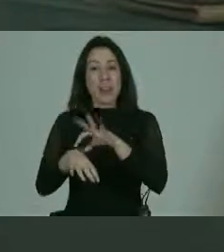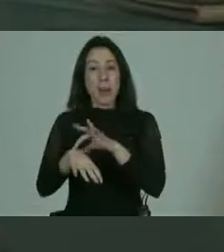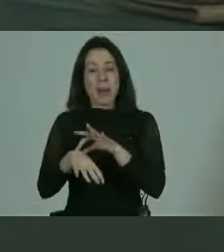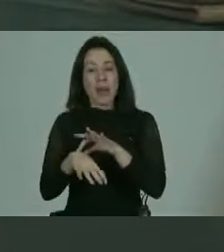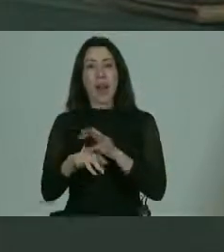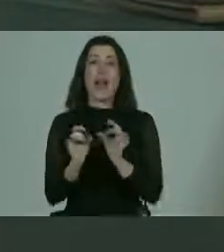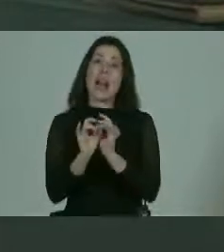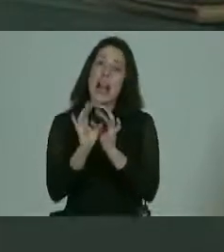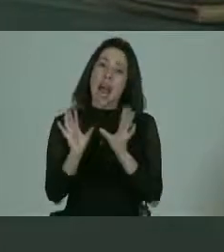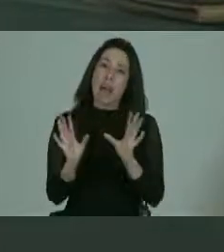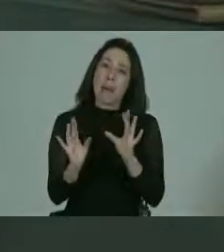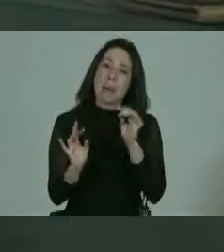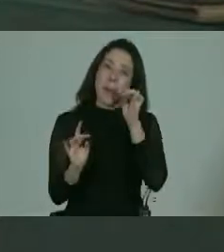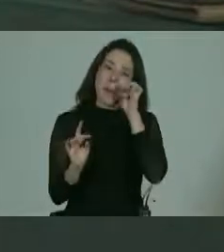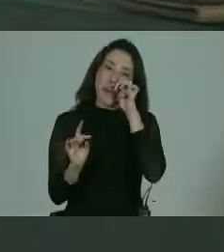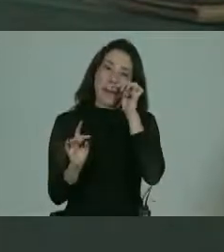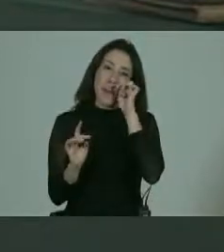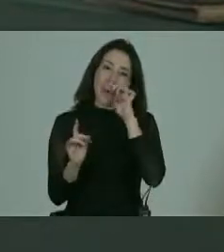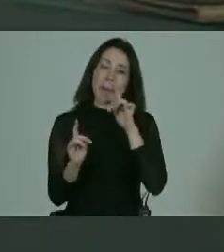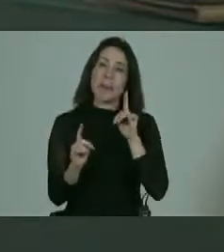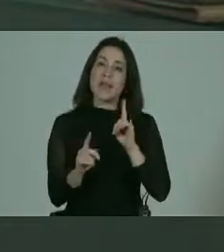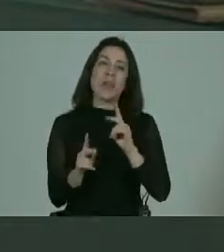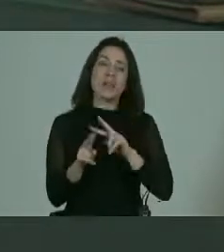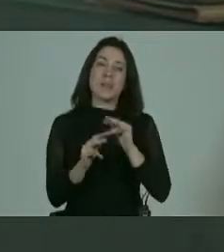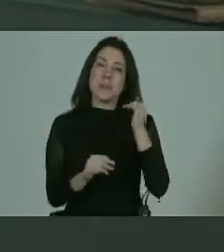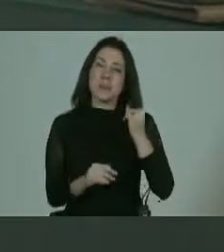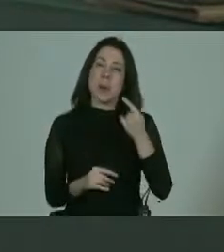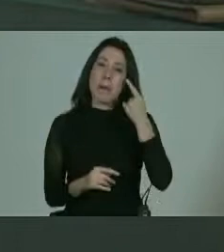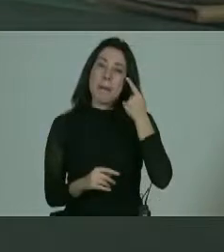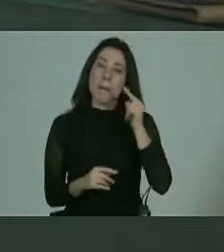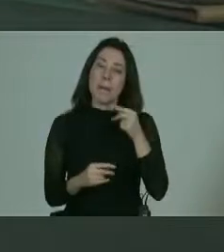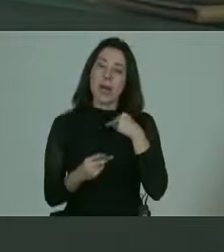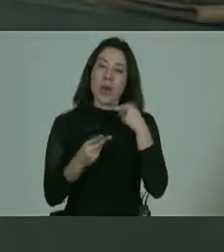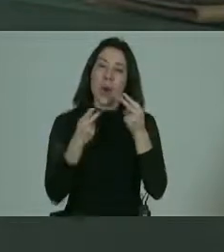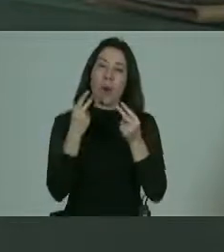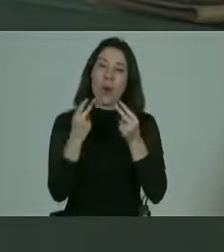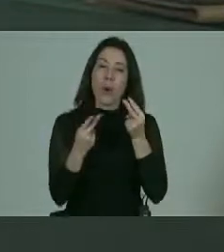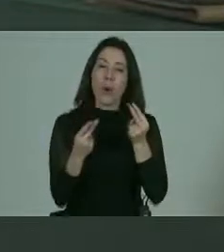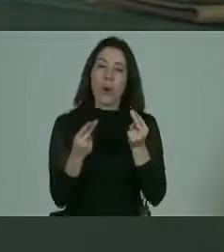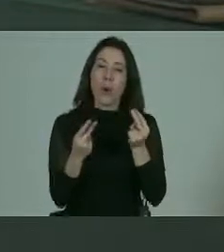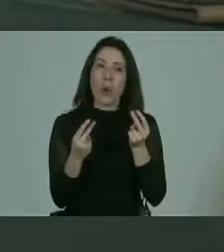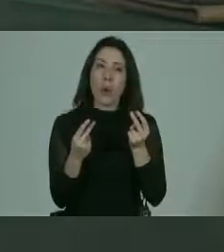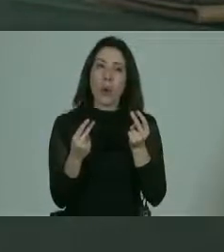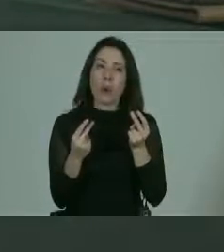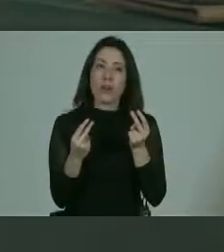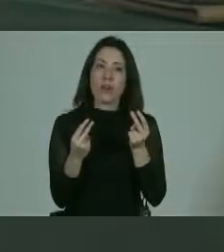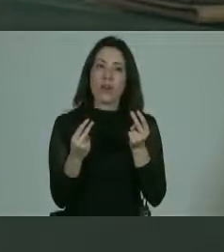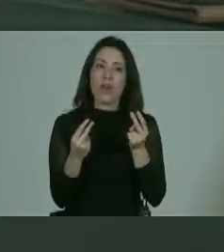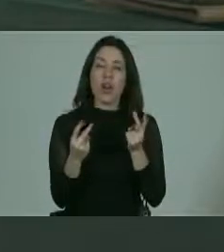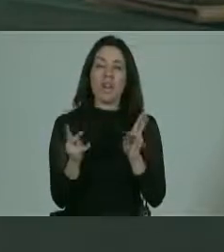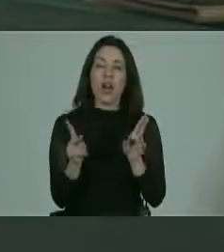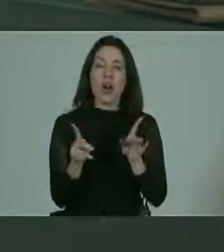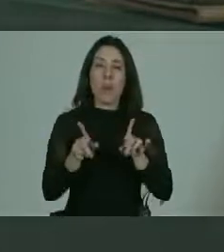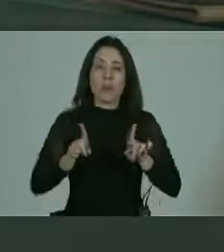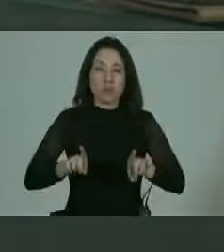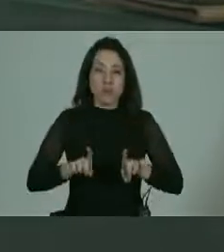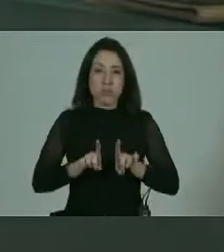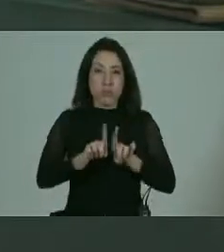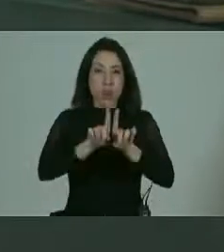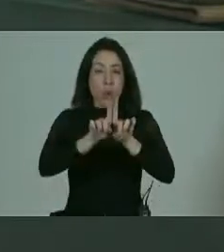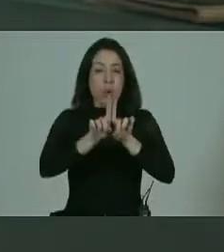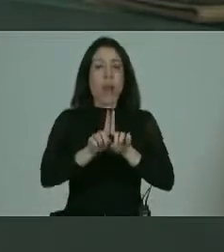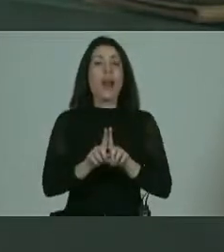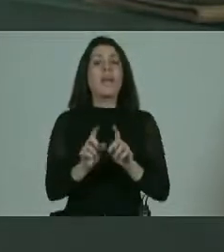evidentemente el primero no es el de siempre pero veo como más a la par del principio de